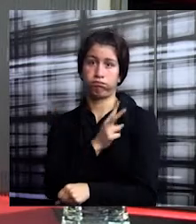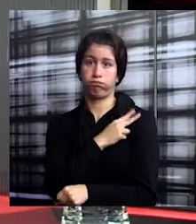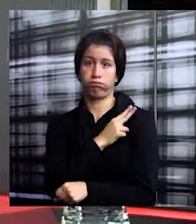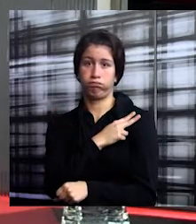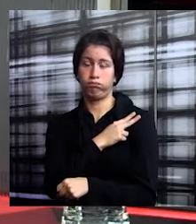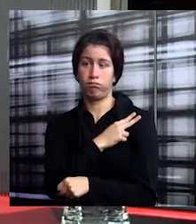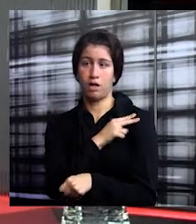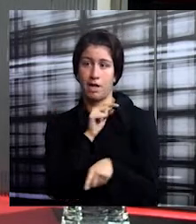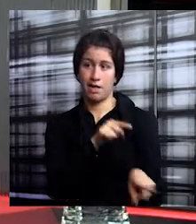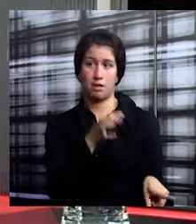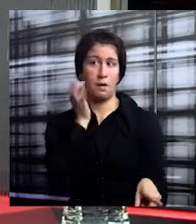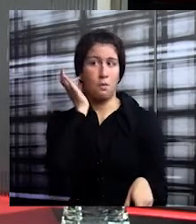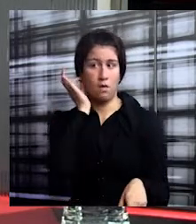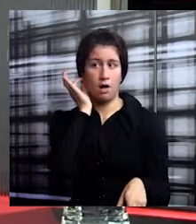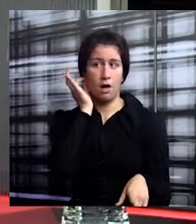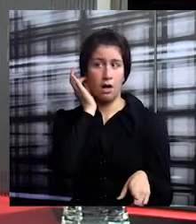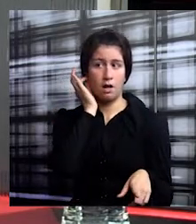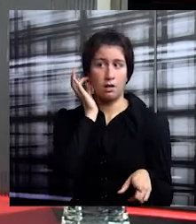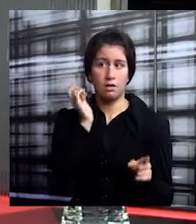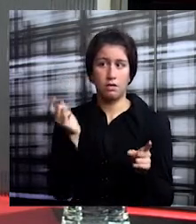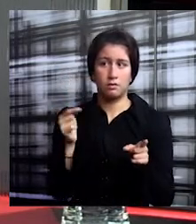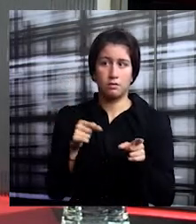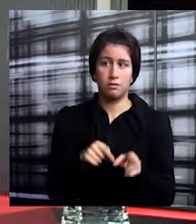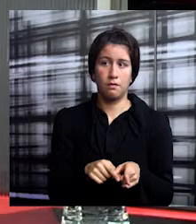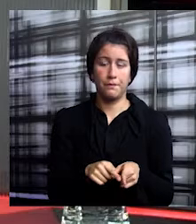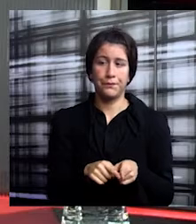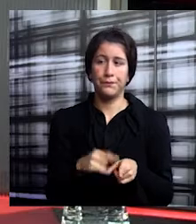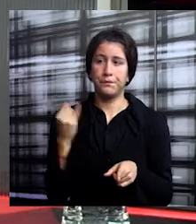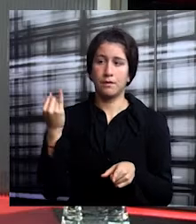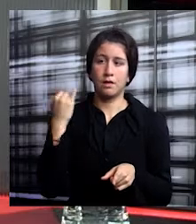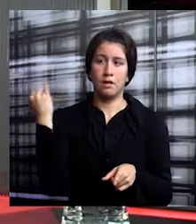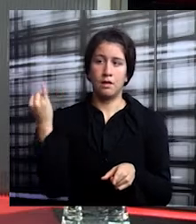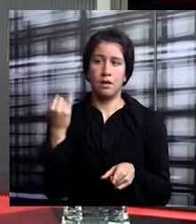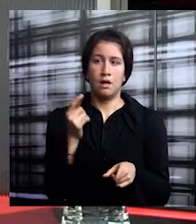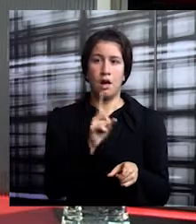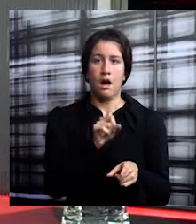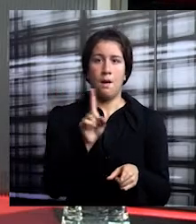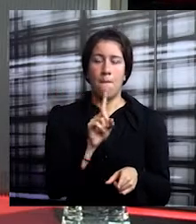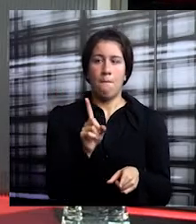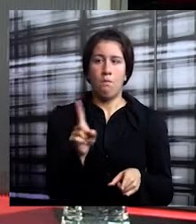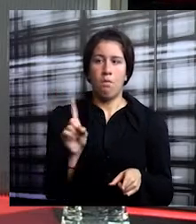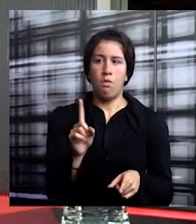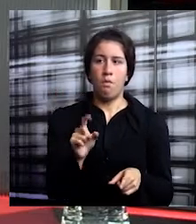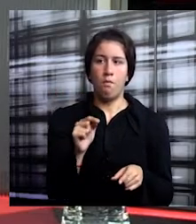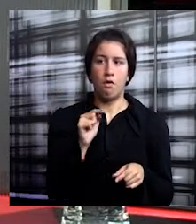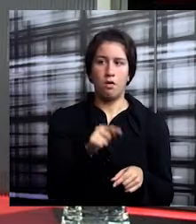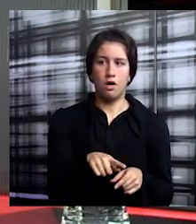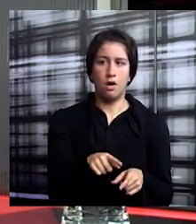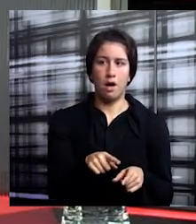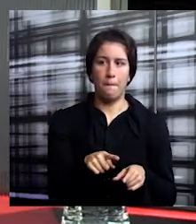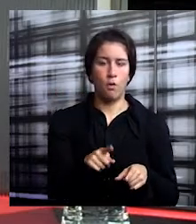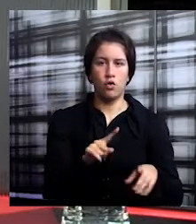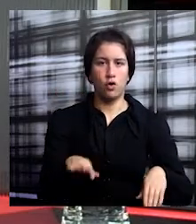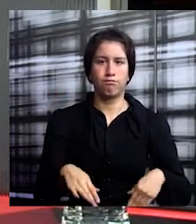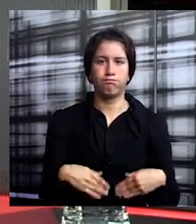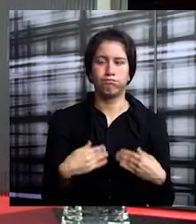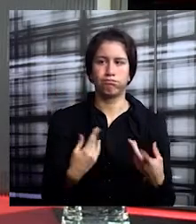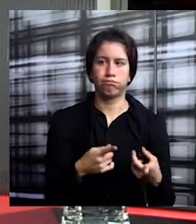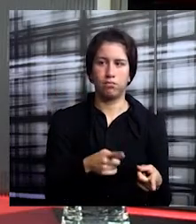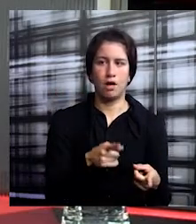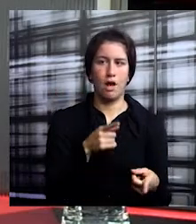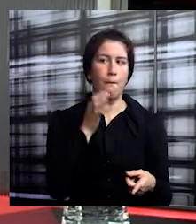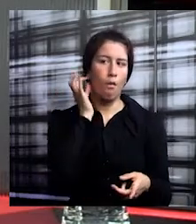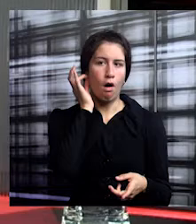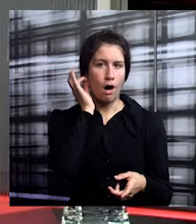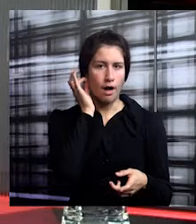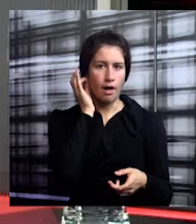justicia internacional por no otorgarle a esas mujeres policías las condiciones de seguridad que las propias actuaciones